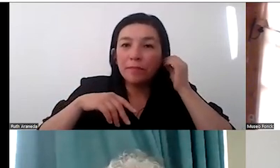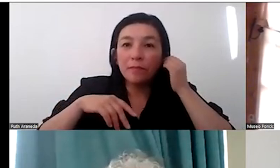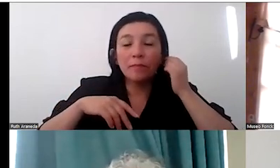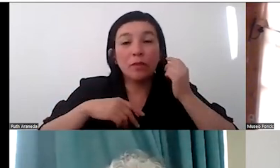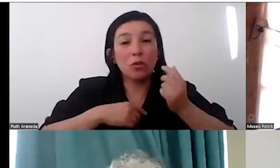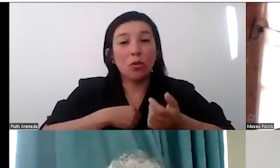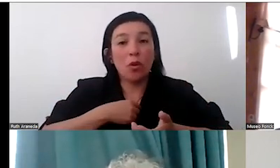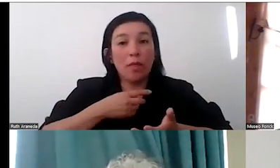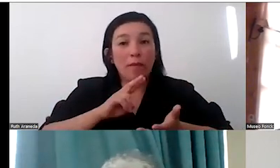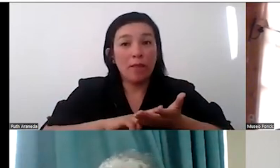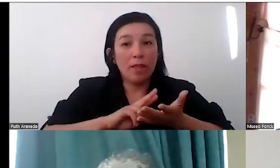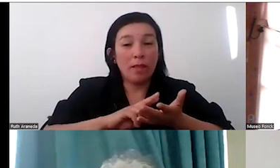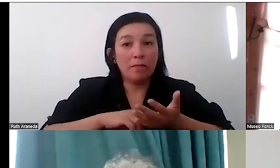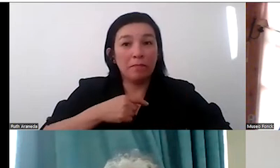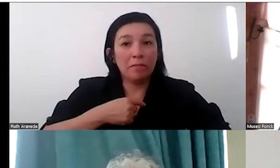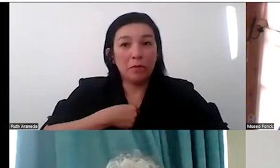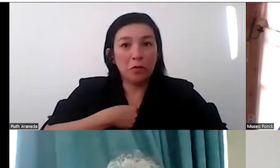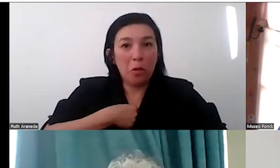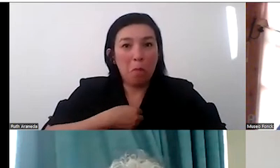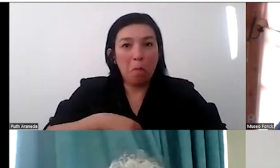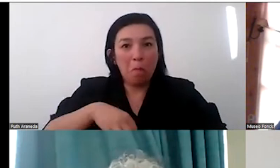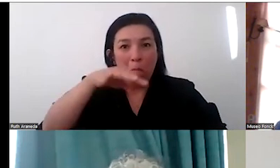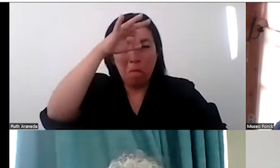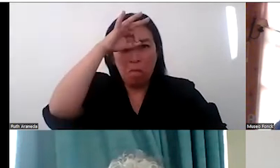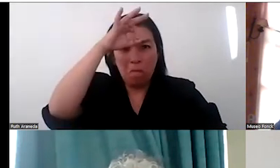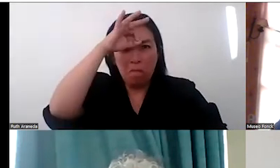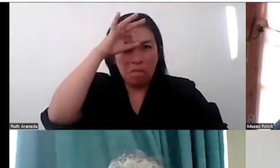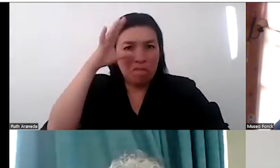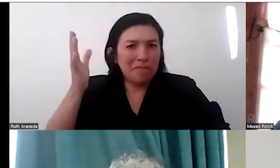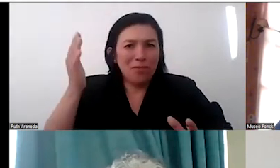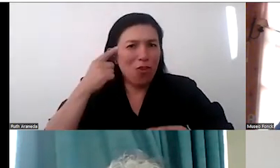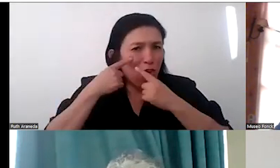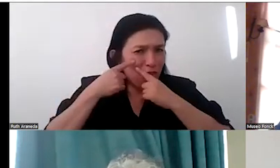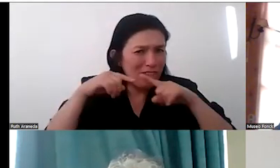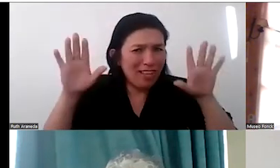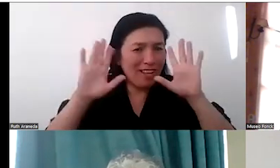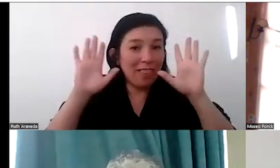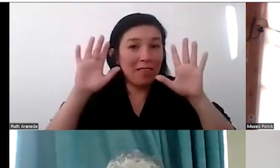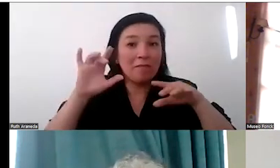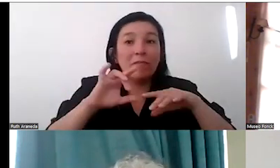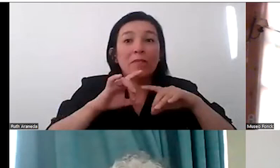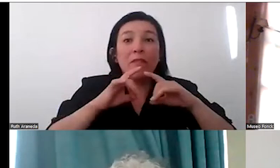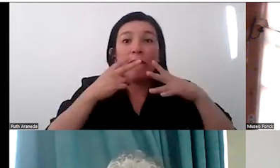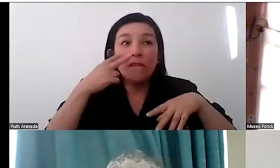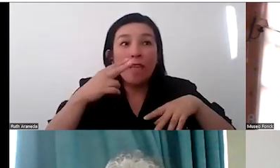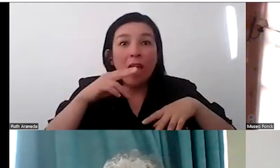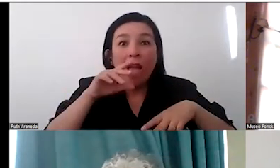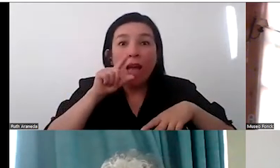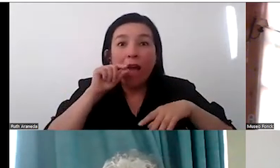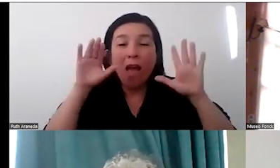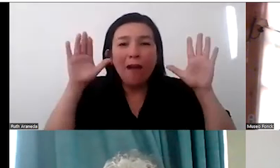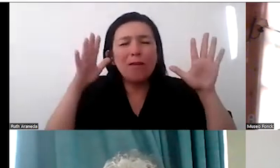realidad que soy totalmente neófita en la materia y de repente, bueno, cuando vi aves, a mí las aves